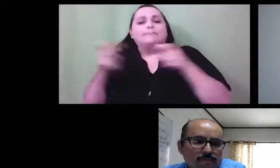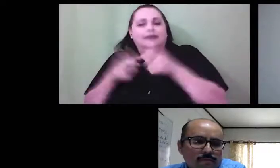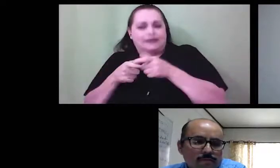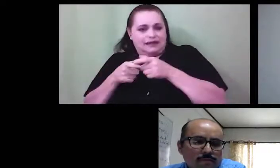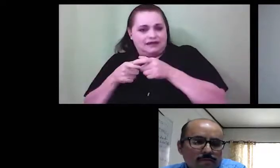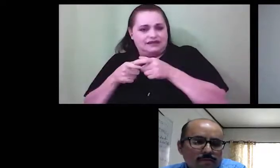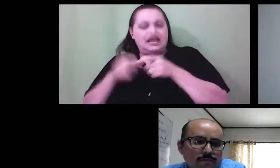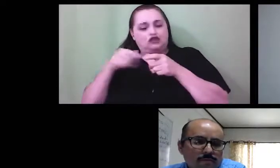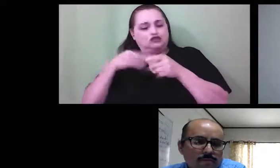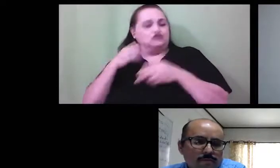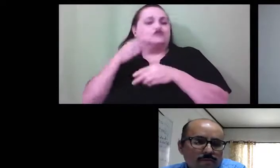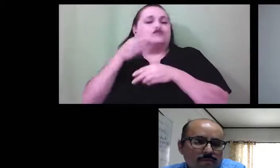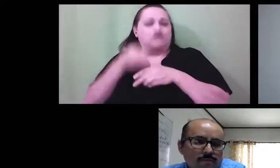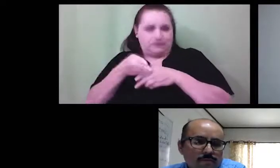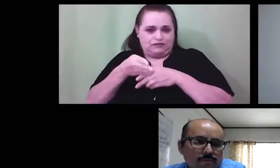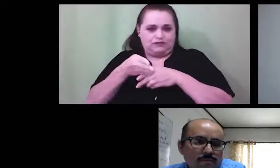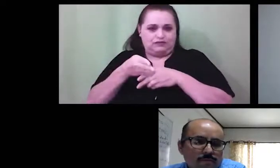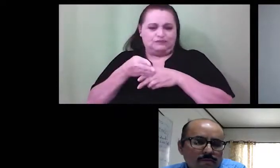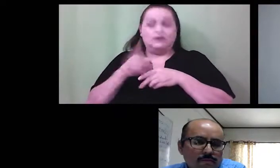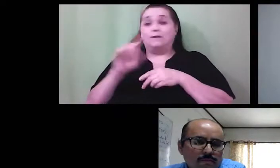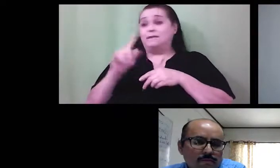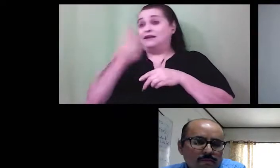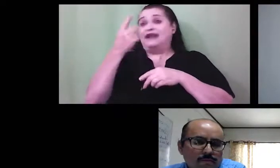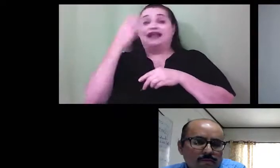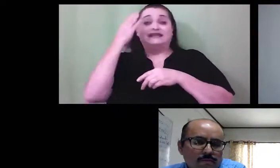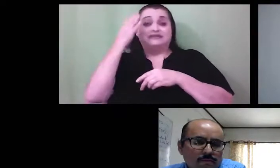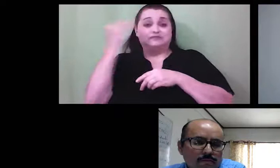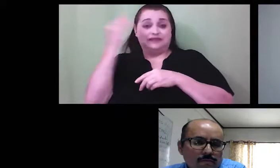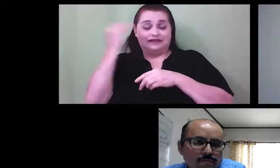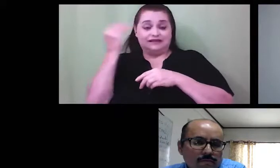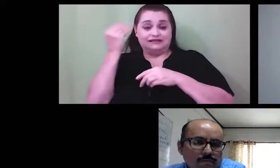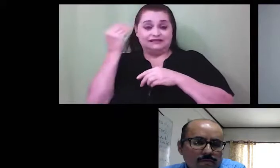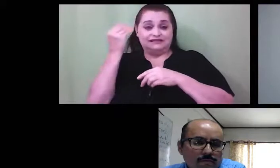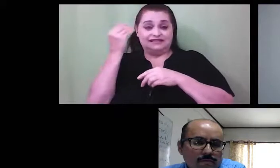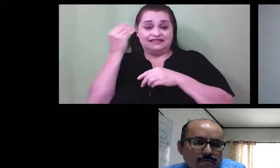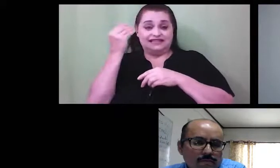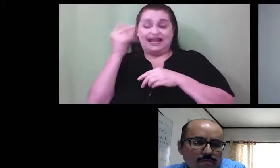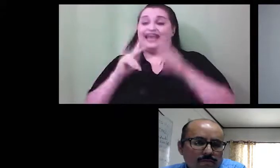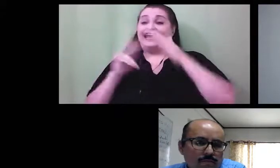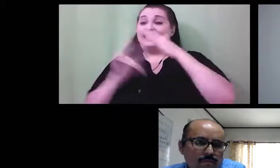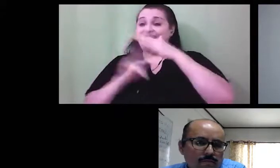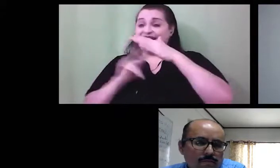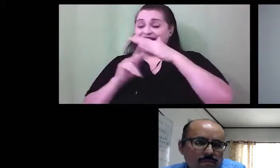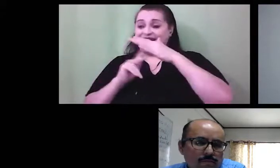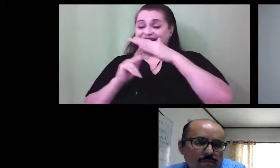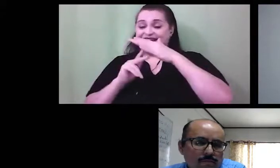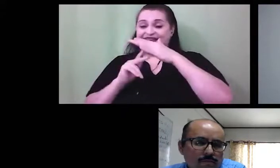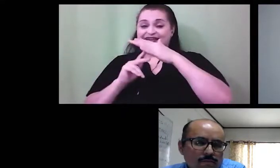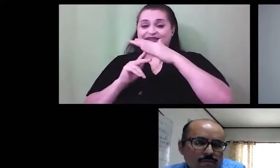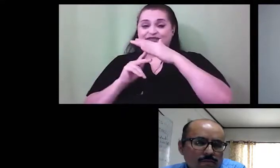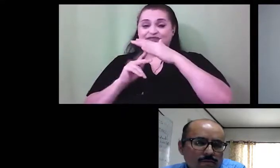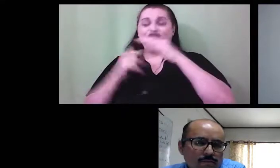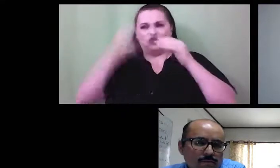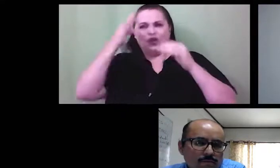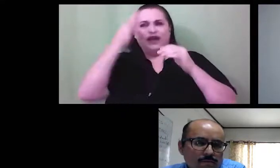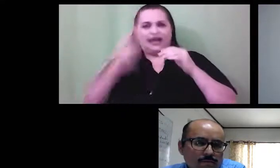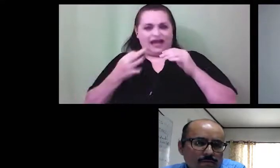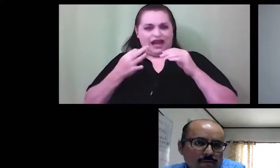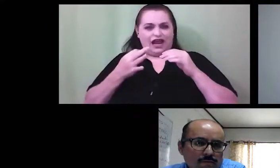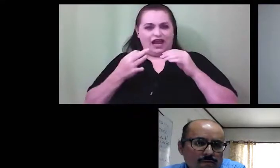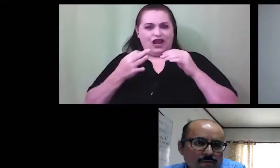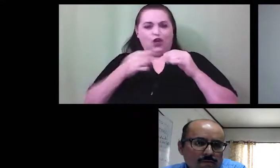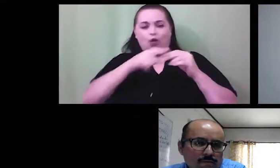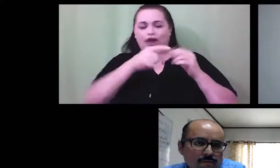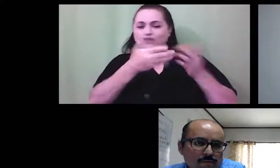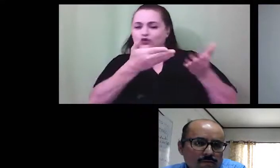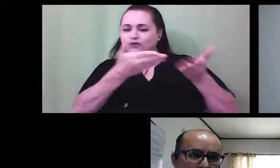y ahí fuimos, ¿verdad? Nuestra primera experiencia en este kinder, yo creo que nos pintó un